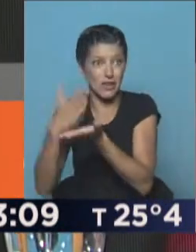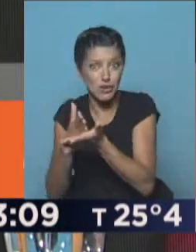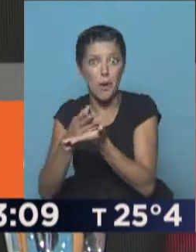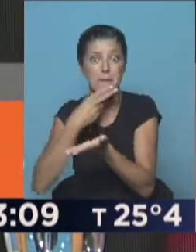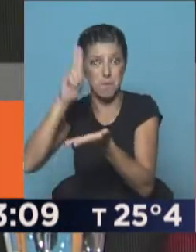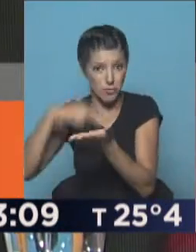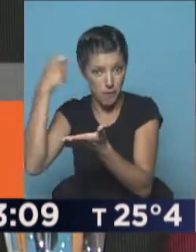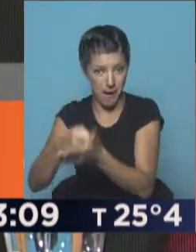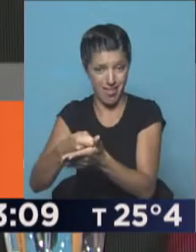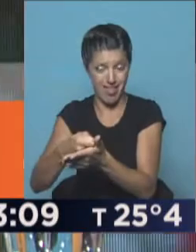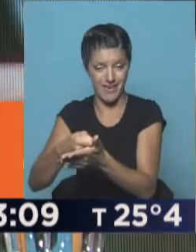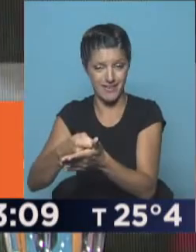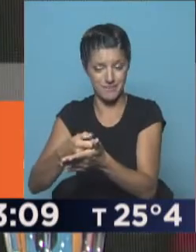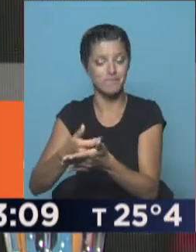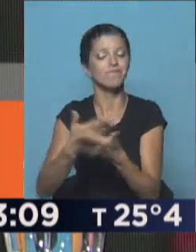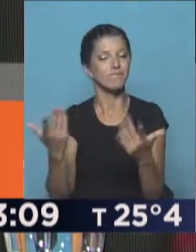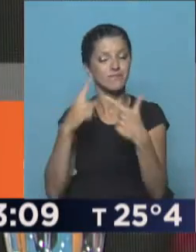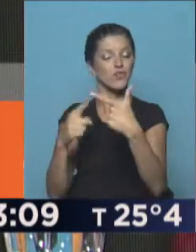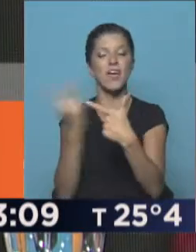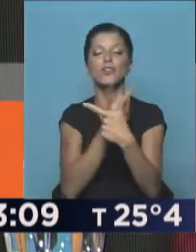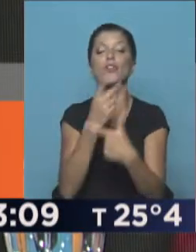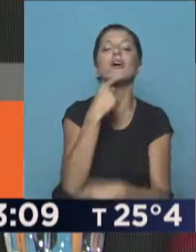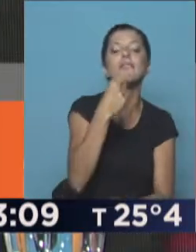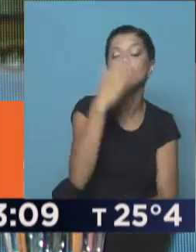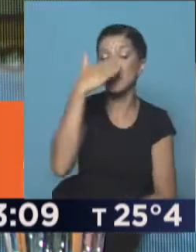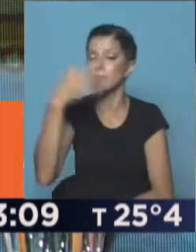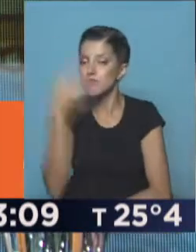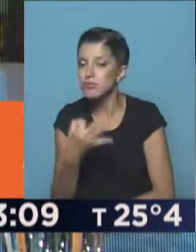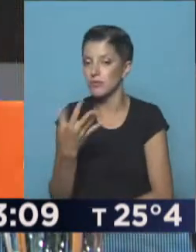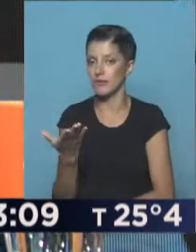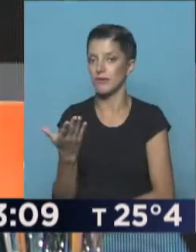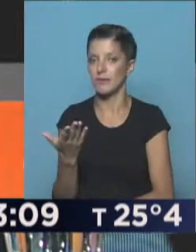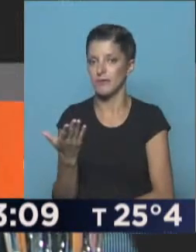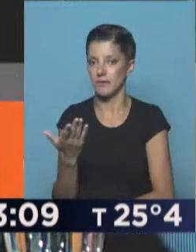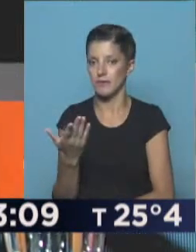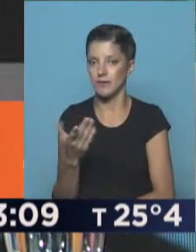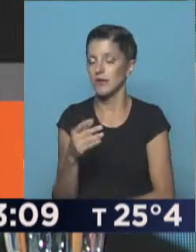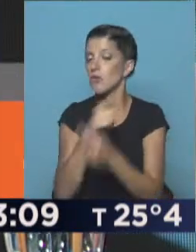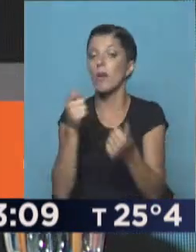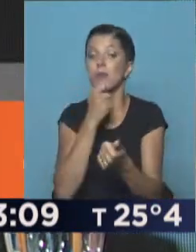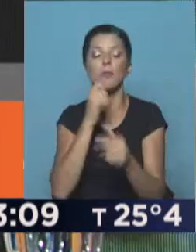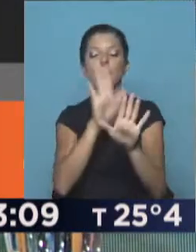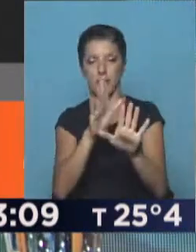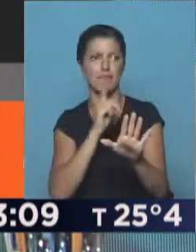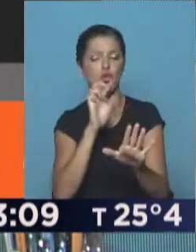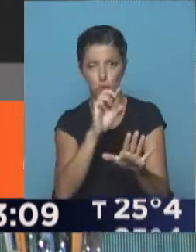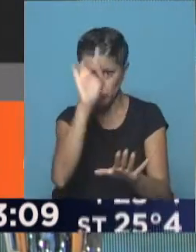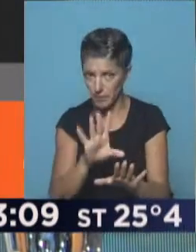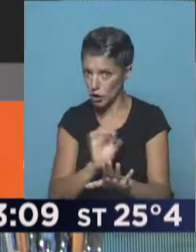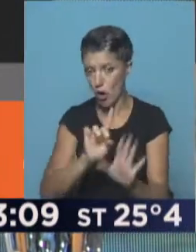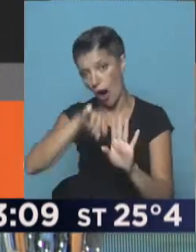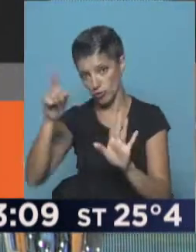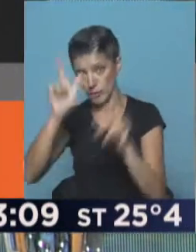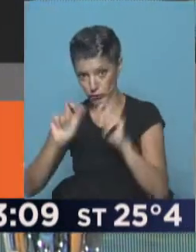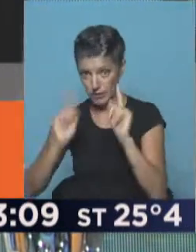esta diferencia entre lo que se dice y lo que se hace, el ejemplo que no se da, que no es solo de Trump, hay otros ejemplos en el